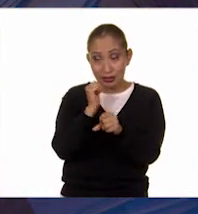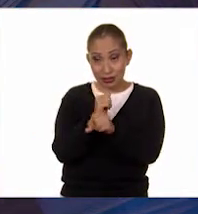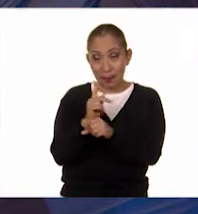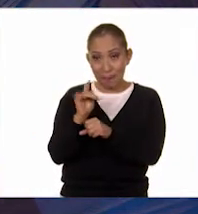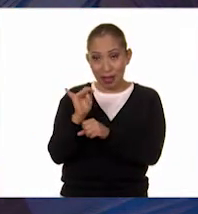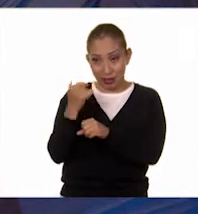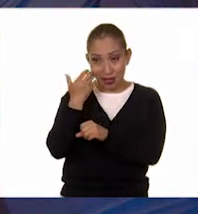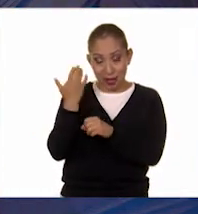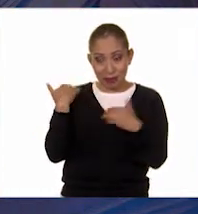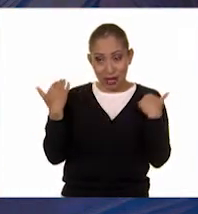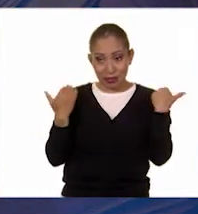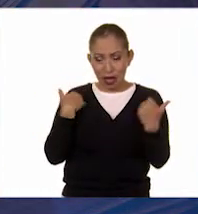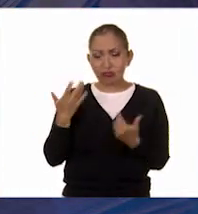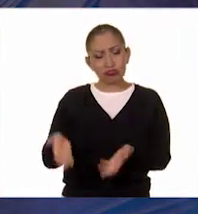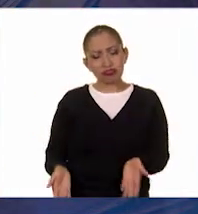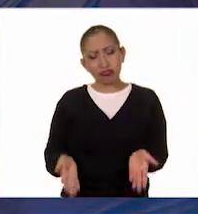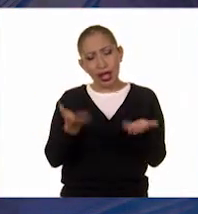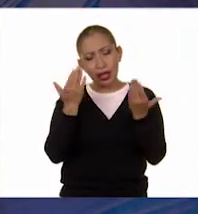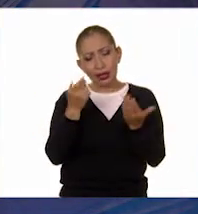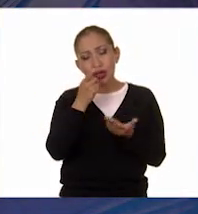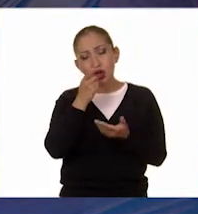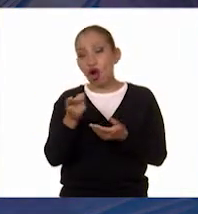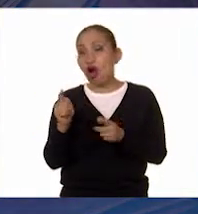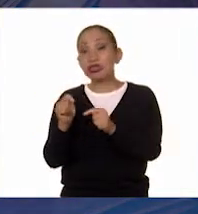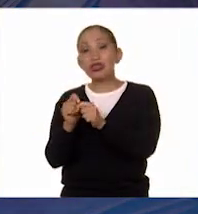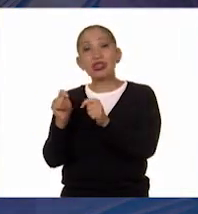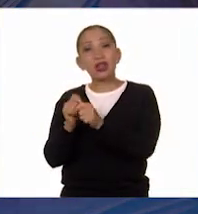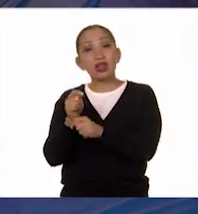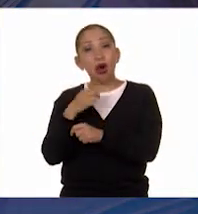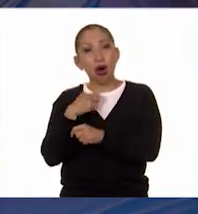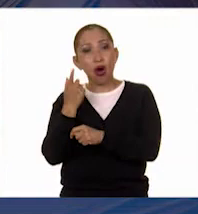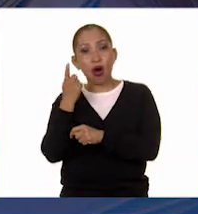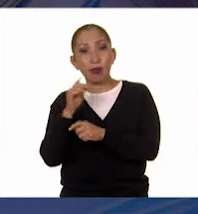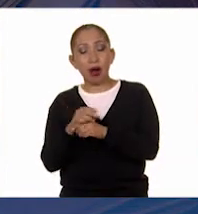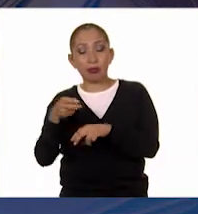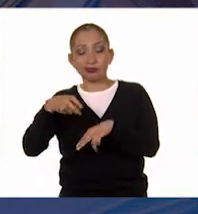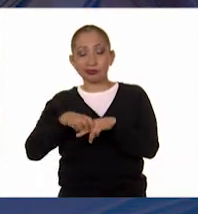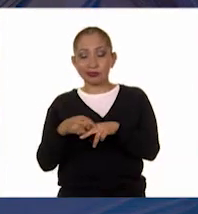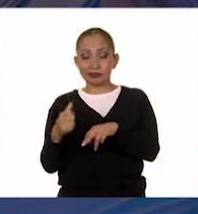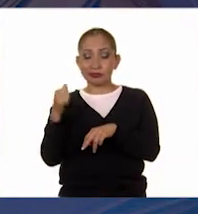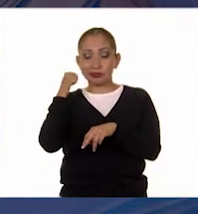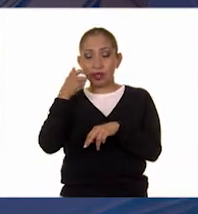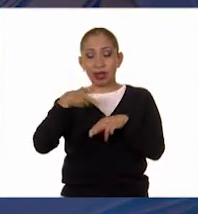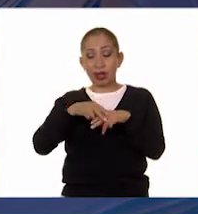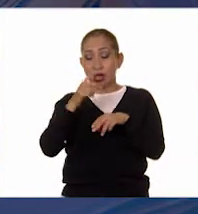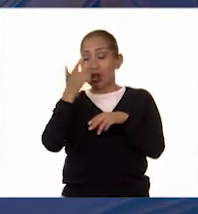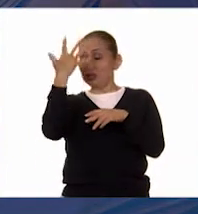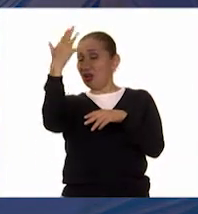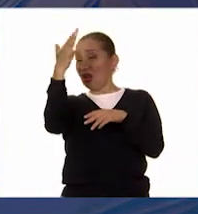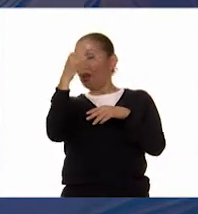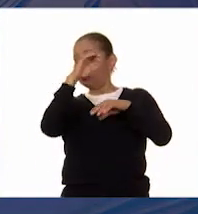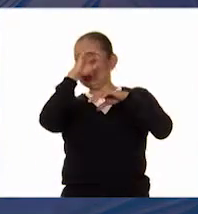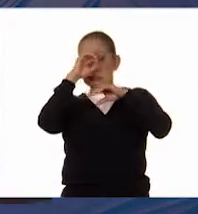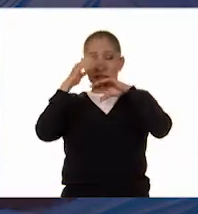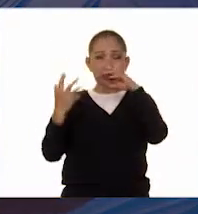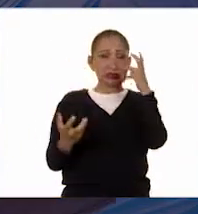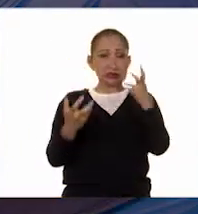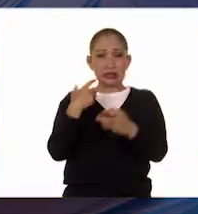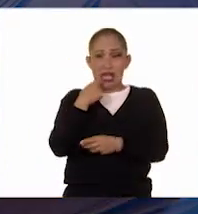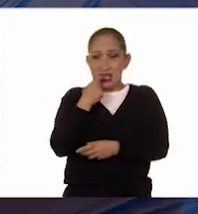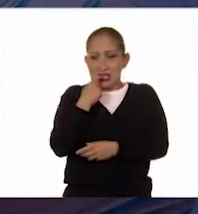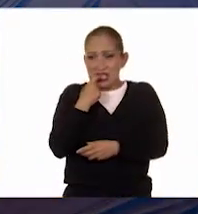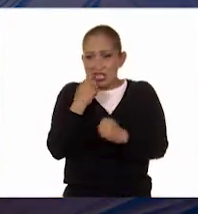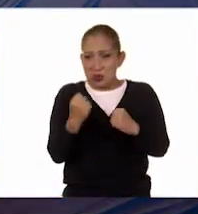ciudad. Ve con ellos, ordenó tu tío. Sumido en el asiento posterior, te deslumbró la luz del sol y te calcinaron los